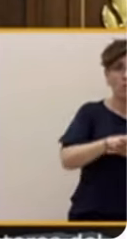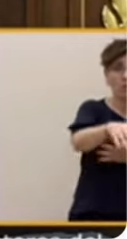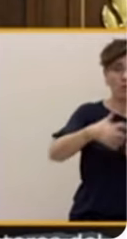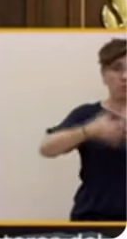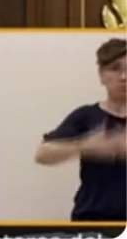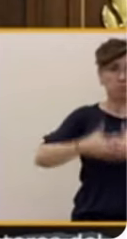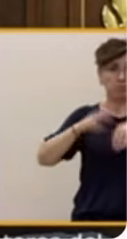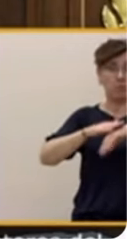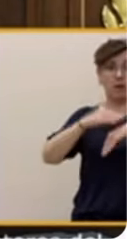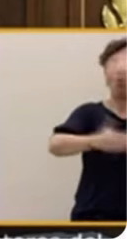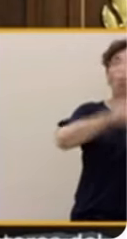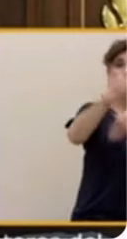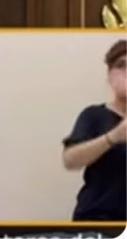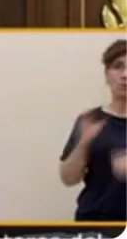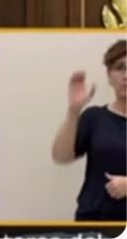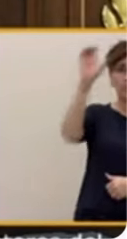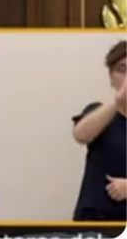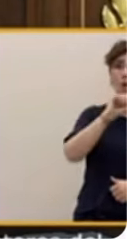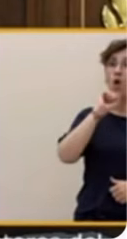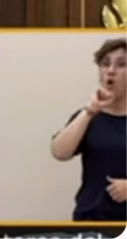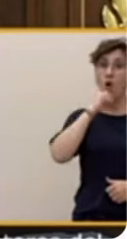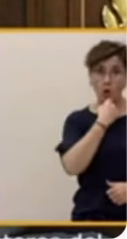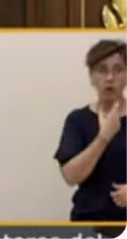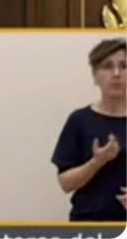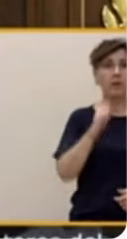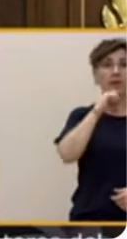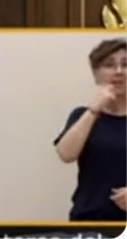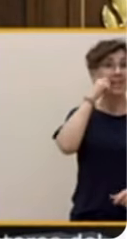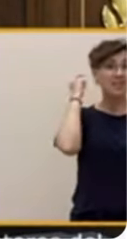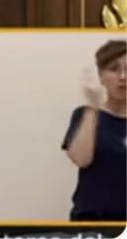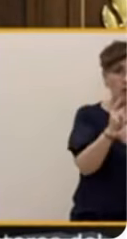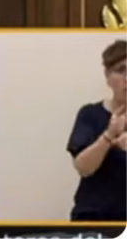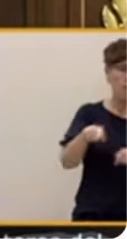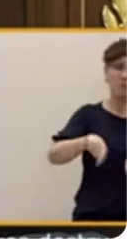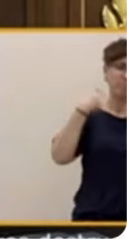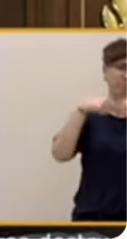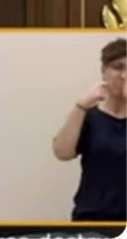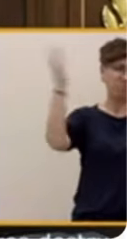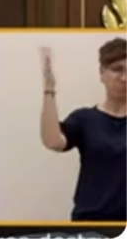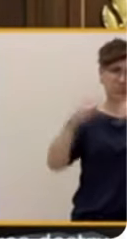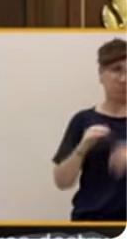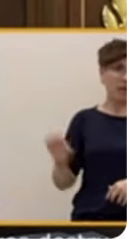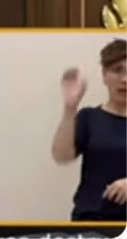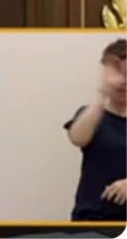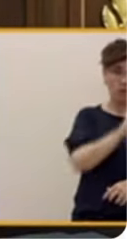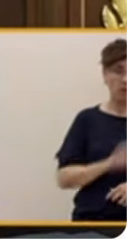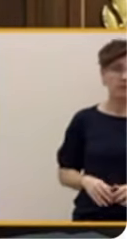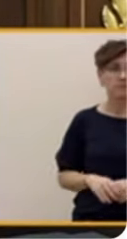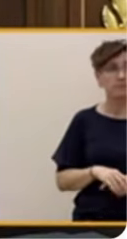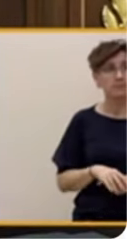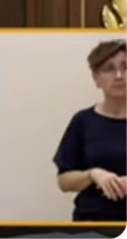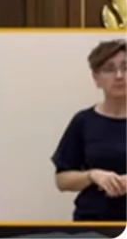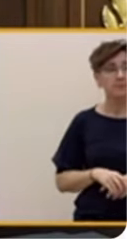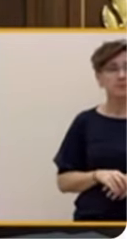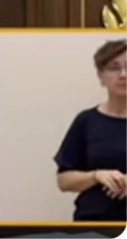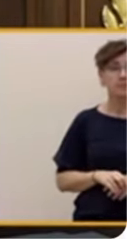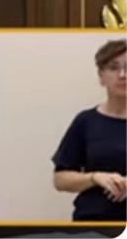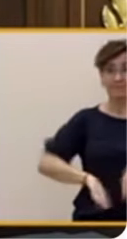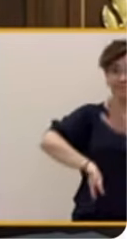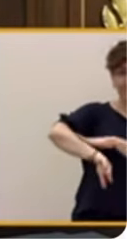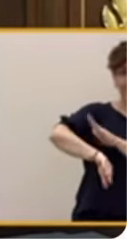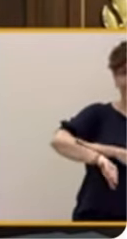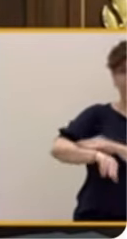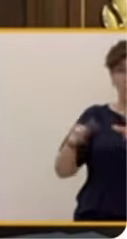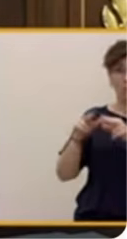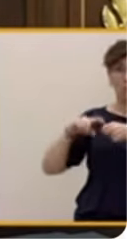son las mayores destructoras de las naciones. La derecha y sus socios de la ultraderecha intentan, lo hemos visto durante muchos